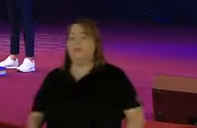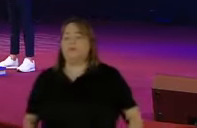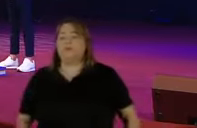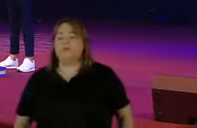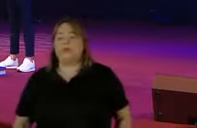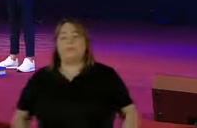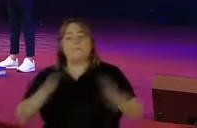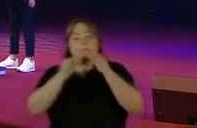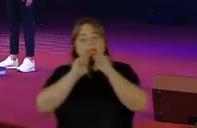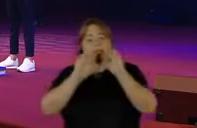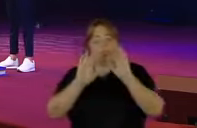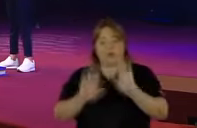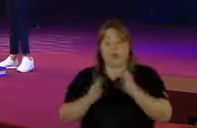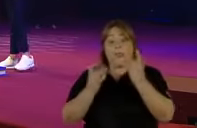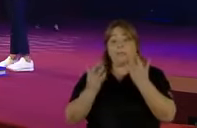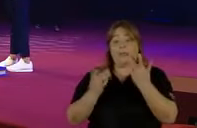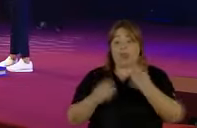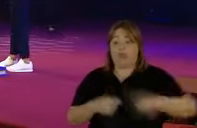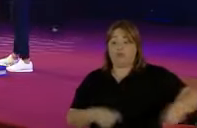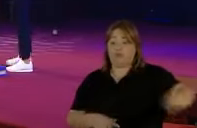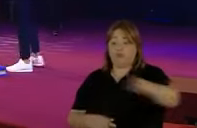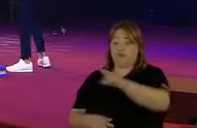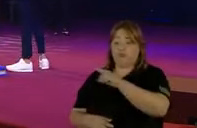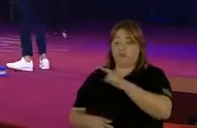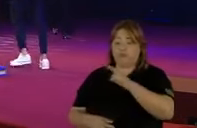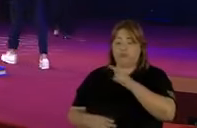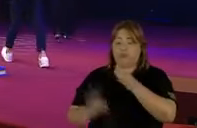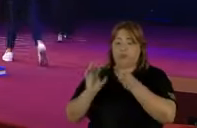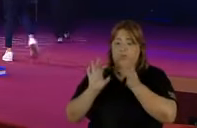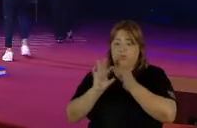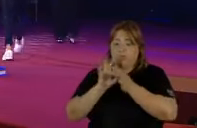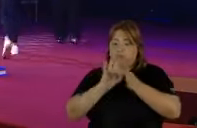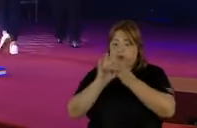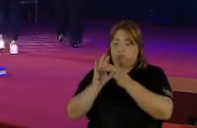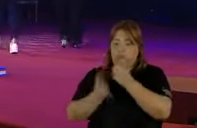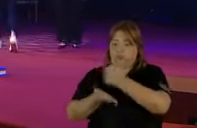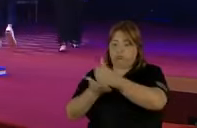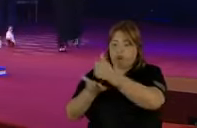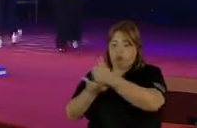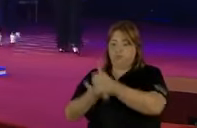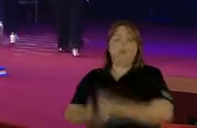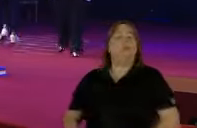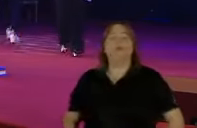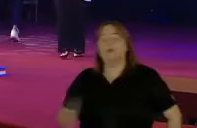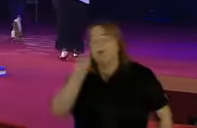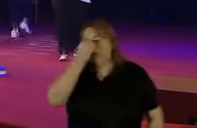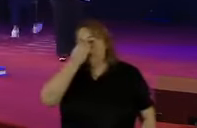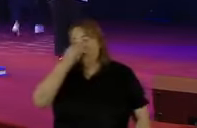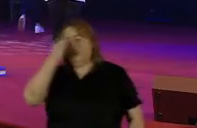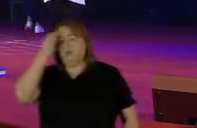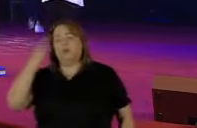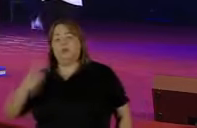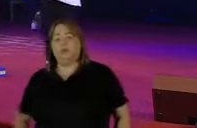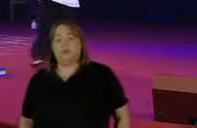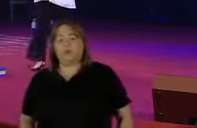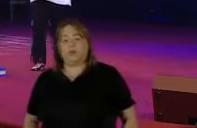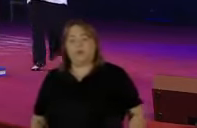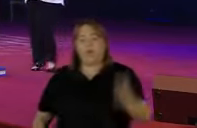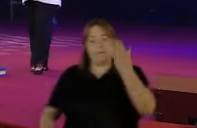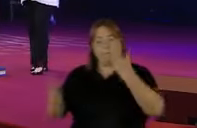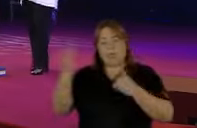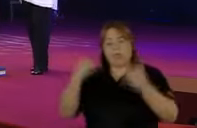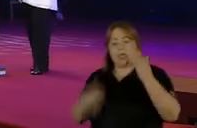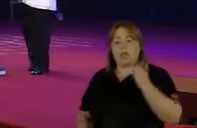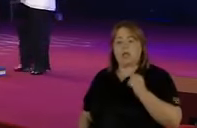les bendecimos y esperamos su cooperación. Bendiciones. Amén, qué bueno. Y queremos que suban por aquí los padres